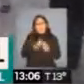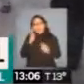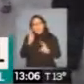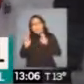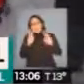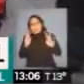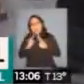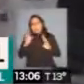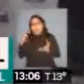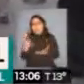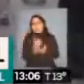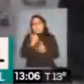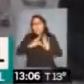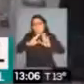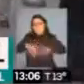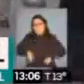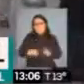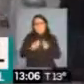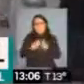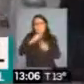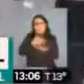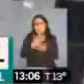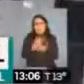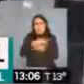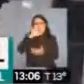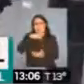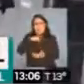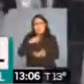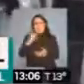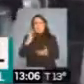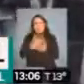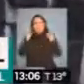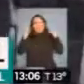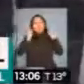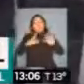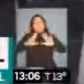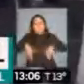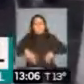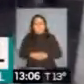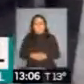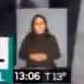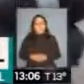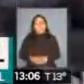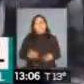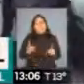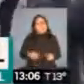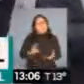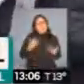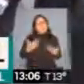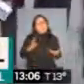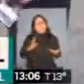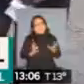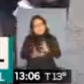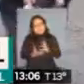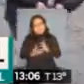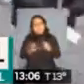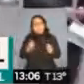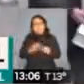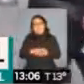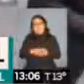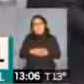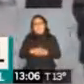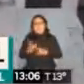en el interior de la provincia. Puede estar afectando también la adhesión del paro, lo que no representa que los docentes